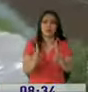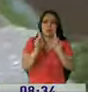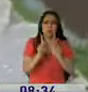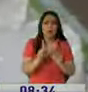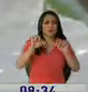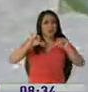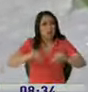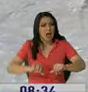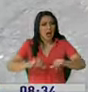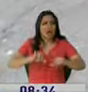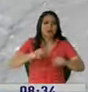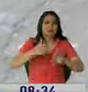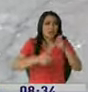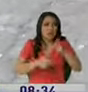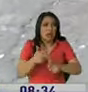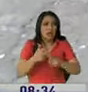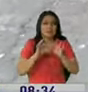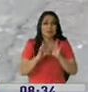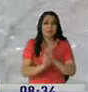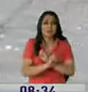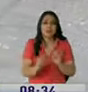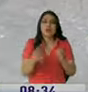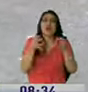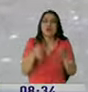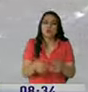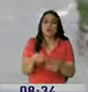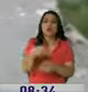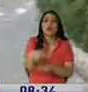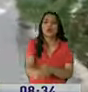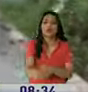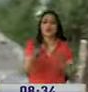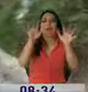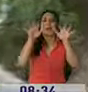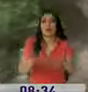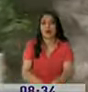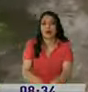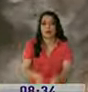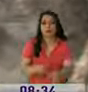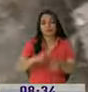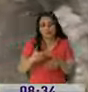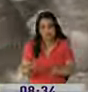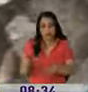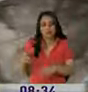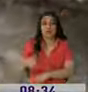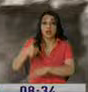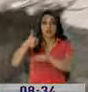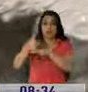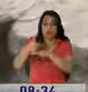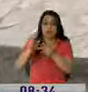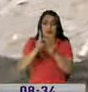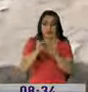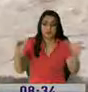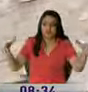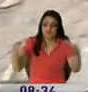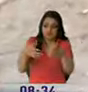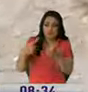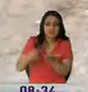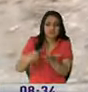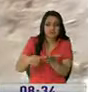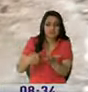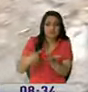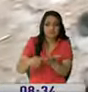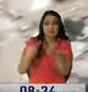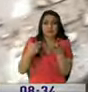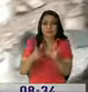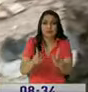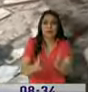mal estado en que se encontraba este puente. Ya las autoridades, también tuvimos una reunión con los vecinos igualmente y implementaron